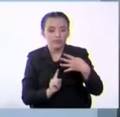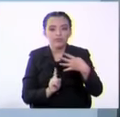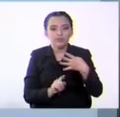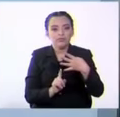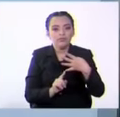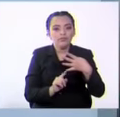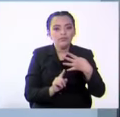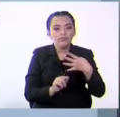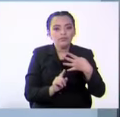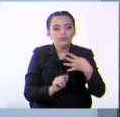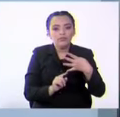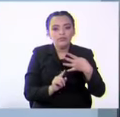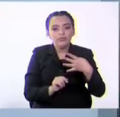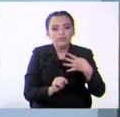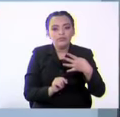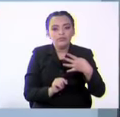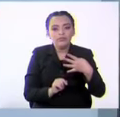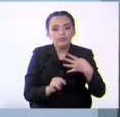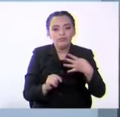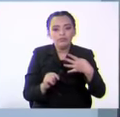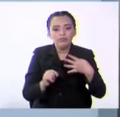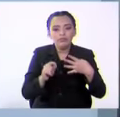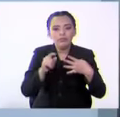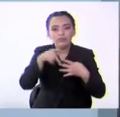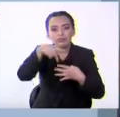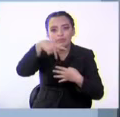ejemplo, la productividad primaria.